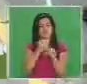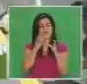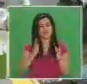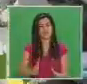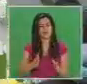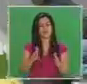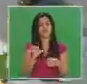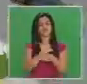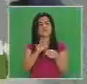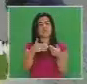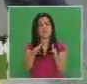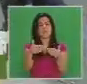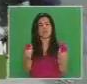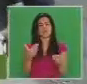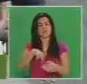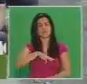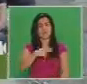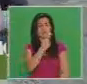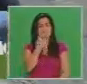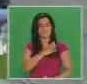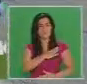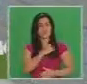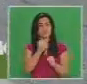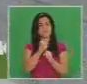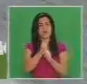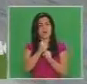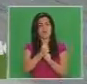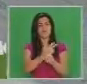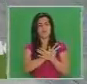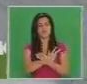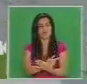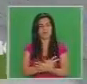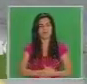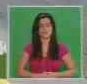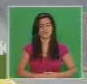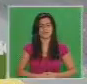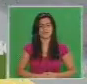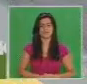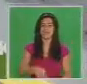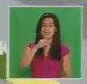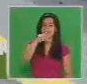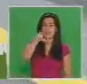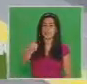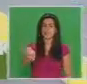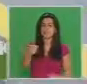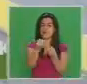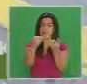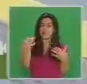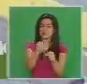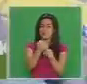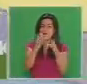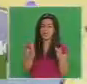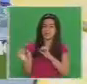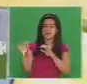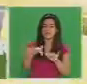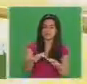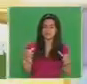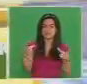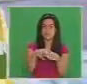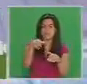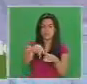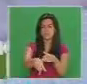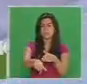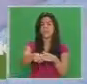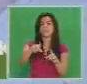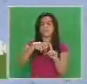funcionarios públicos comprometidos con el trabajo voluntario. Ahora Rubén, ¿qué cantidad de trabajadores nos están acompañando el día de hoy? ¿Y cuál es la importancia de, como